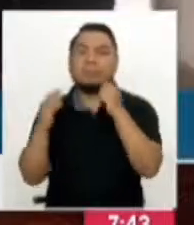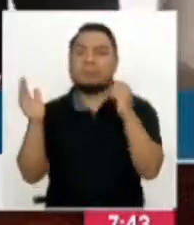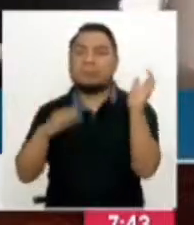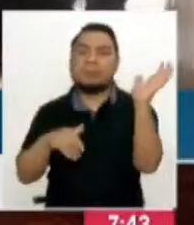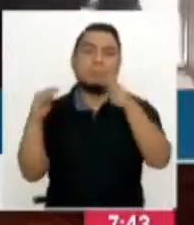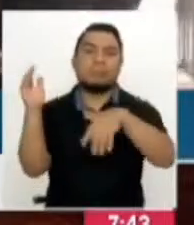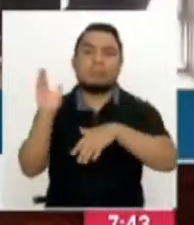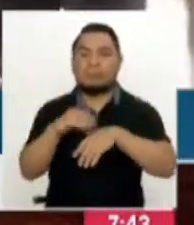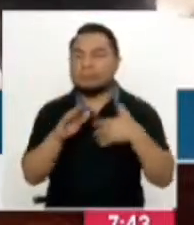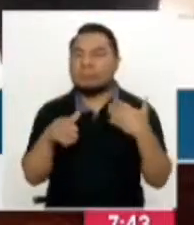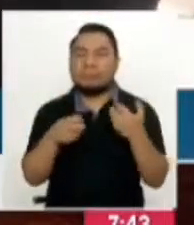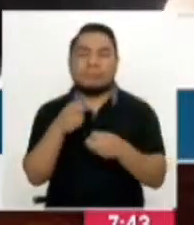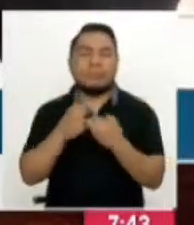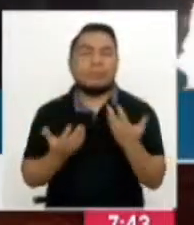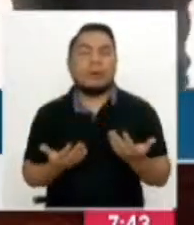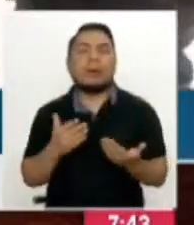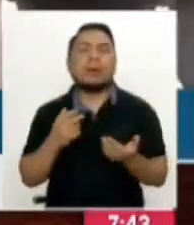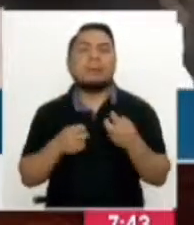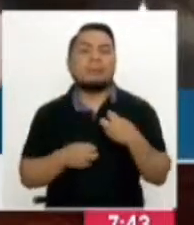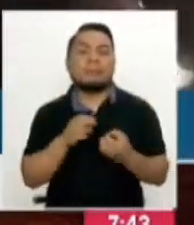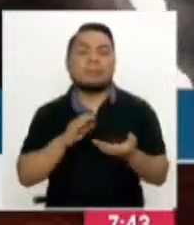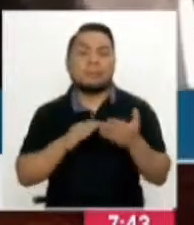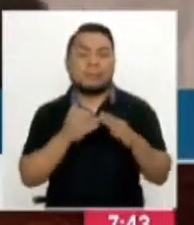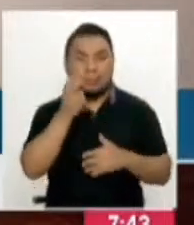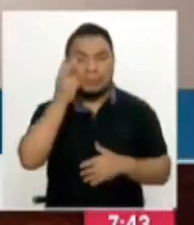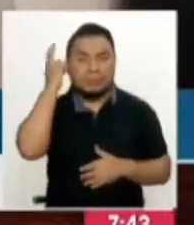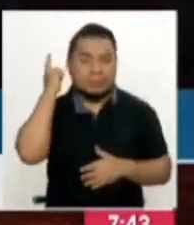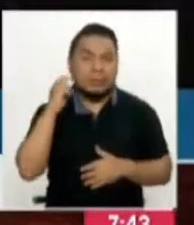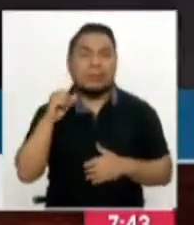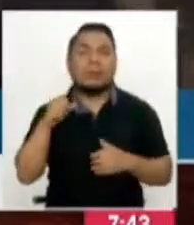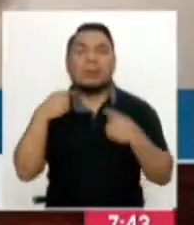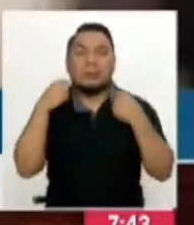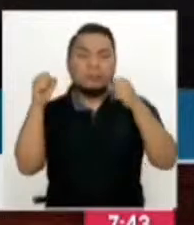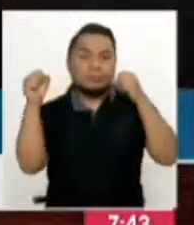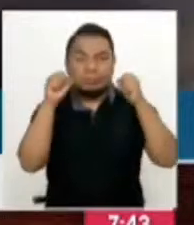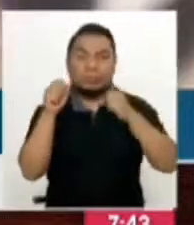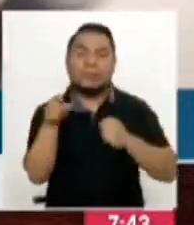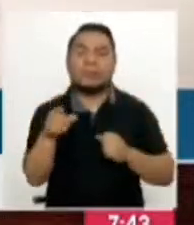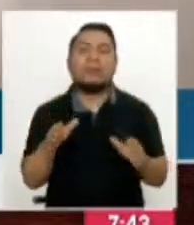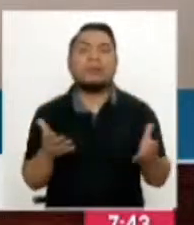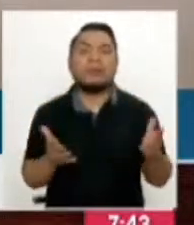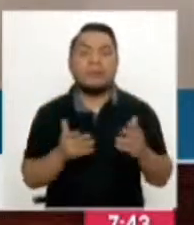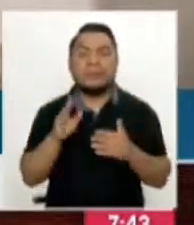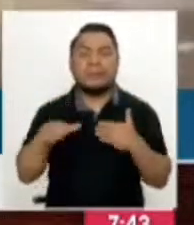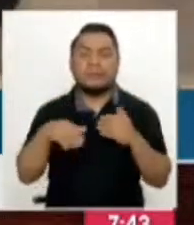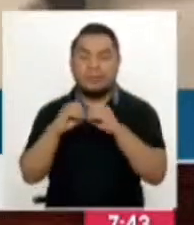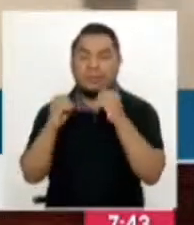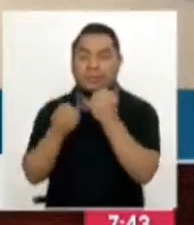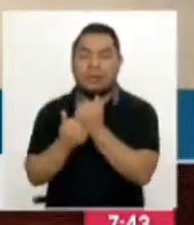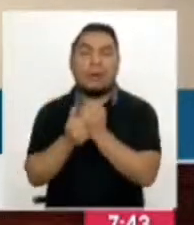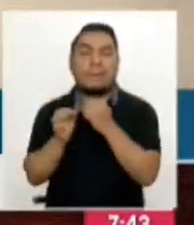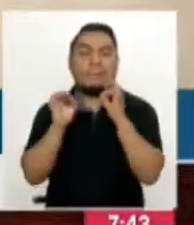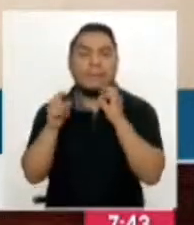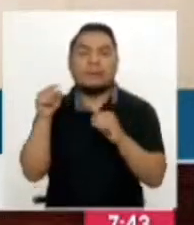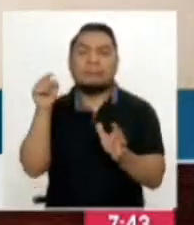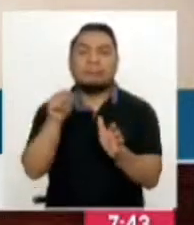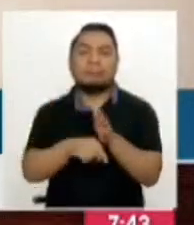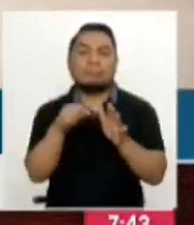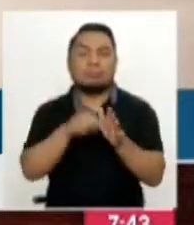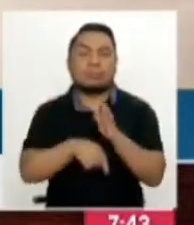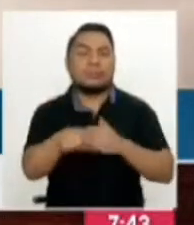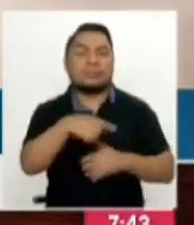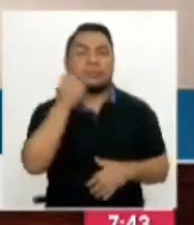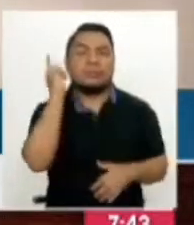ambiente y también problemas con nuestras comunidades indígenas y campesinas, donde organizaciones criminales están asesinando